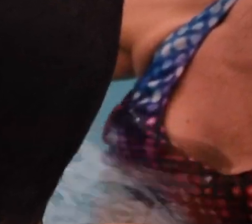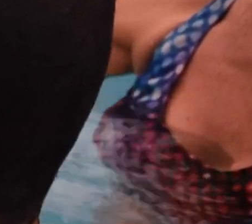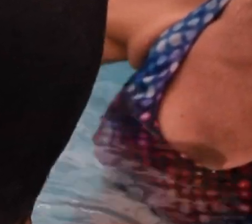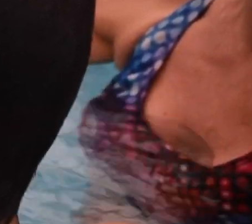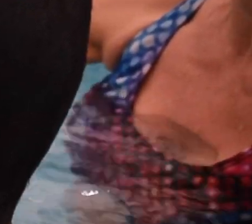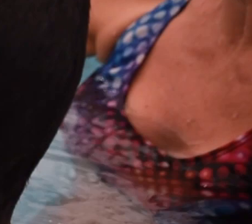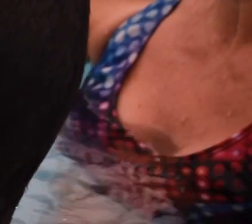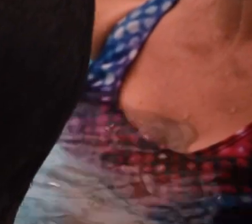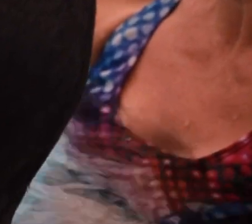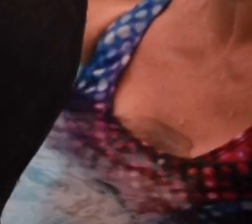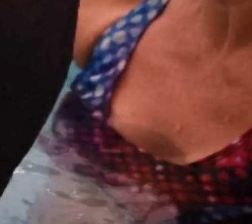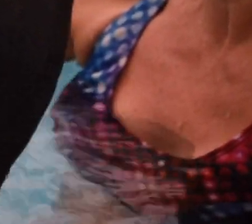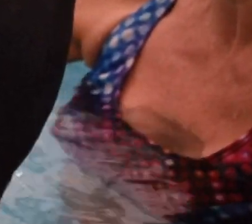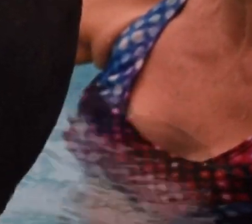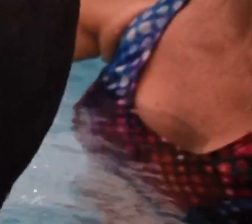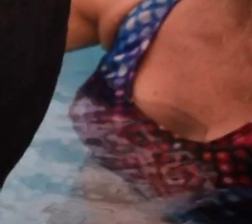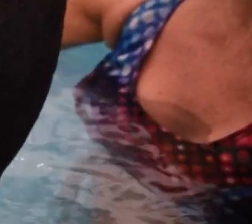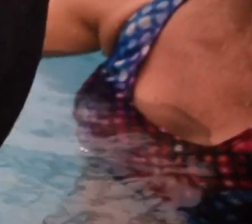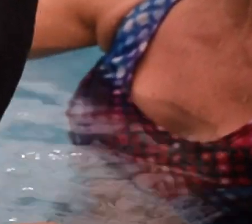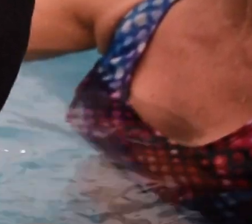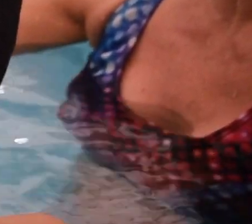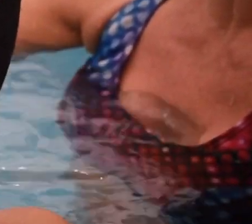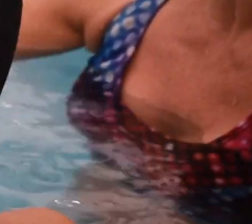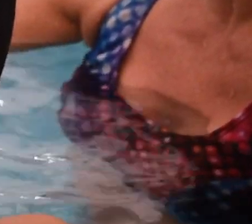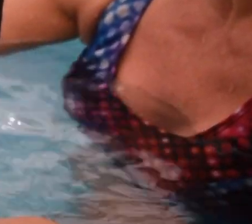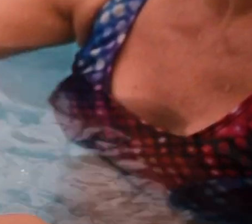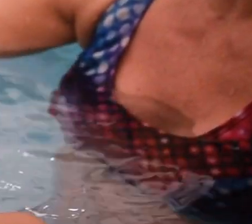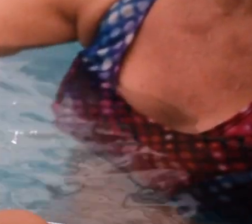abecedario. Va formando la frase Día del Autismo.